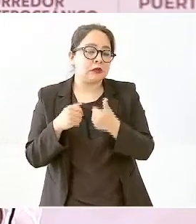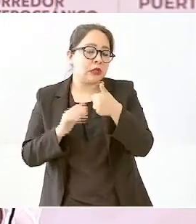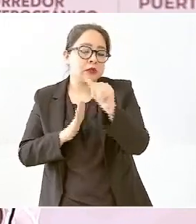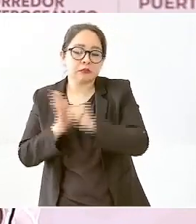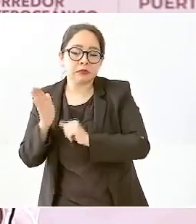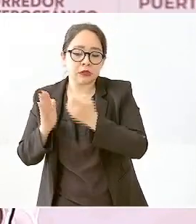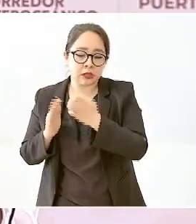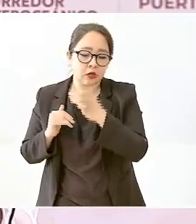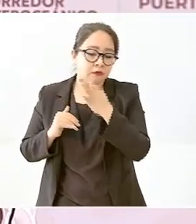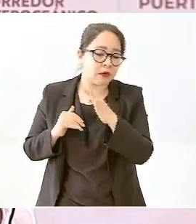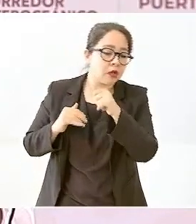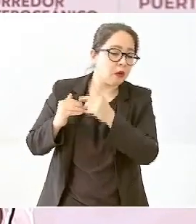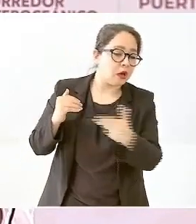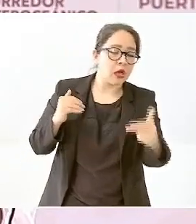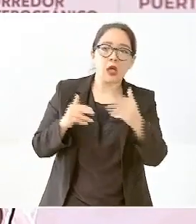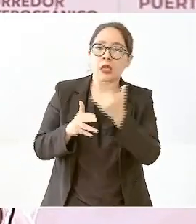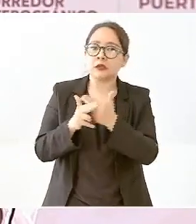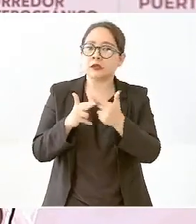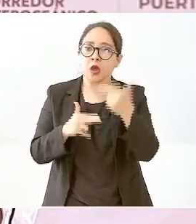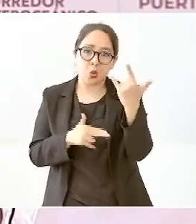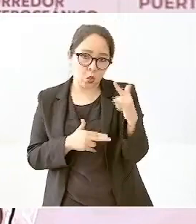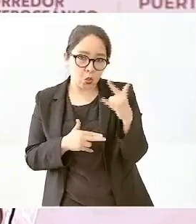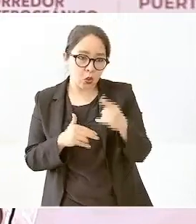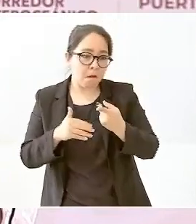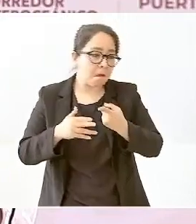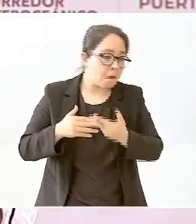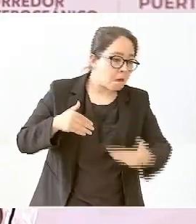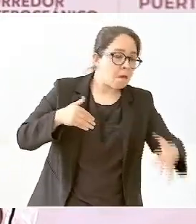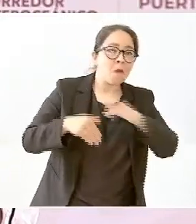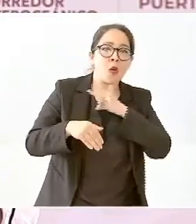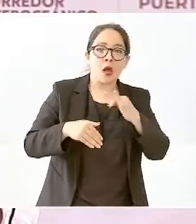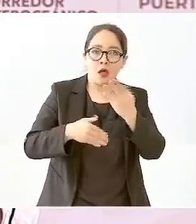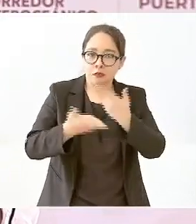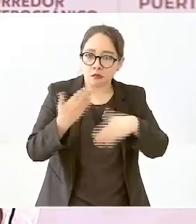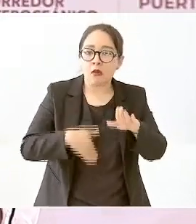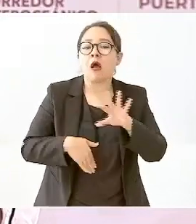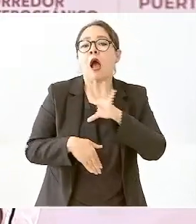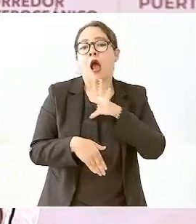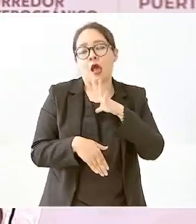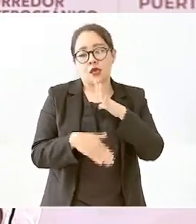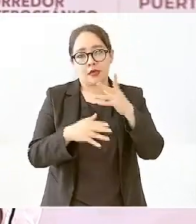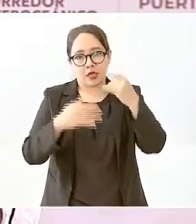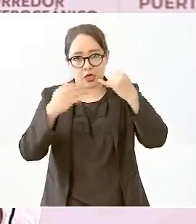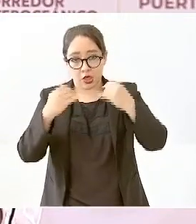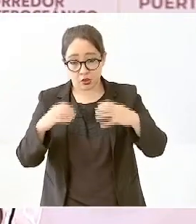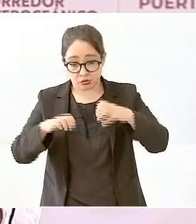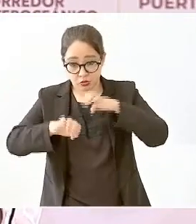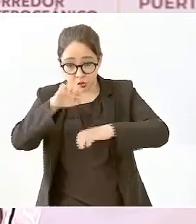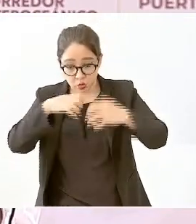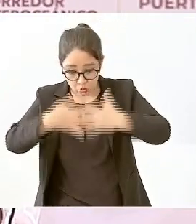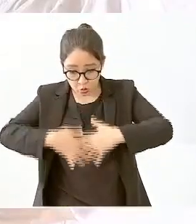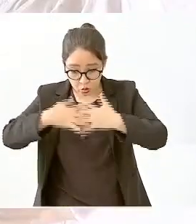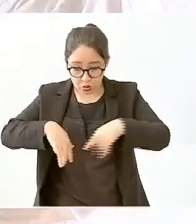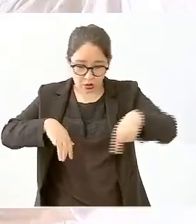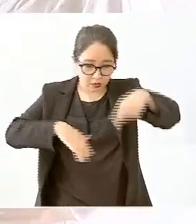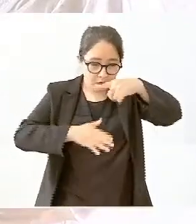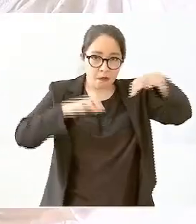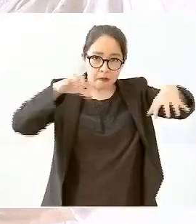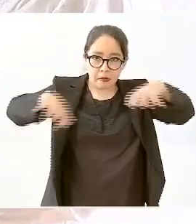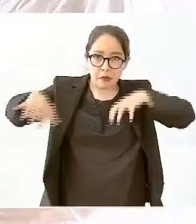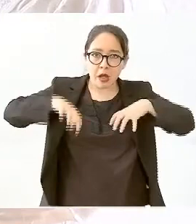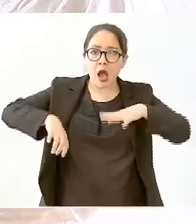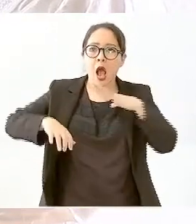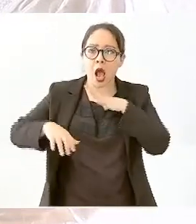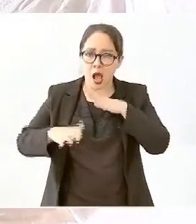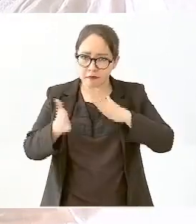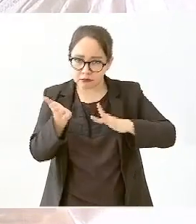su desarrollo este mismo año. Esto permitirá la instalación de industrias en la región que gozarán de incentivos fiscales